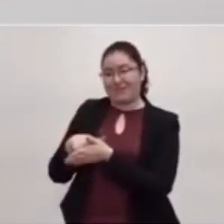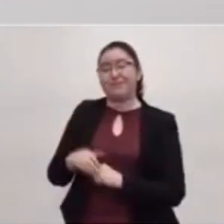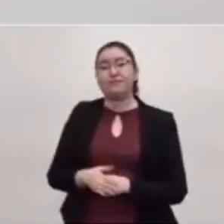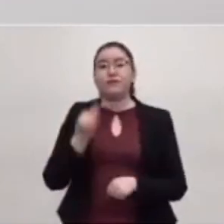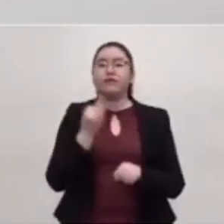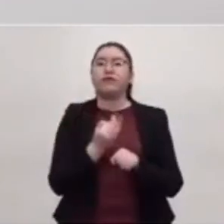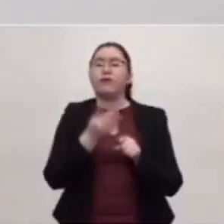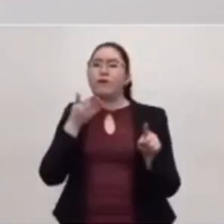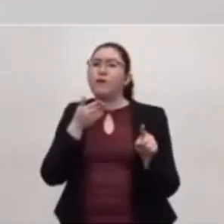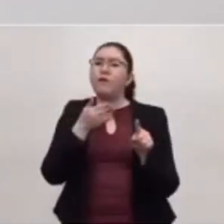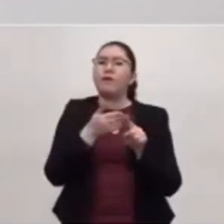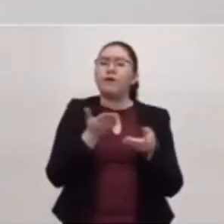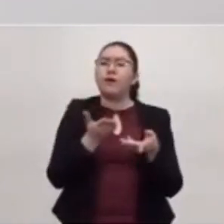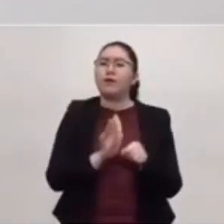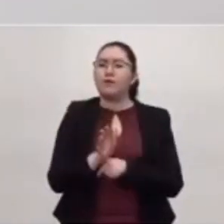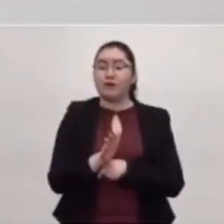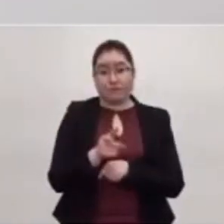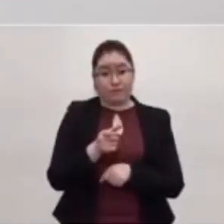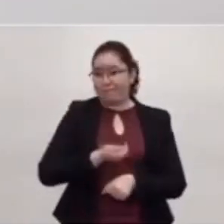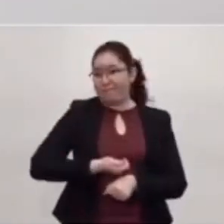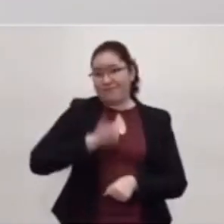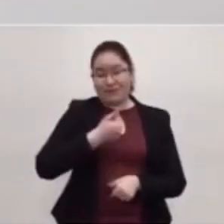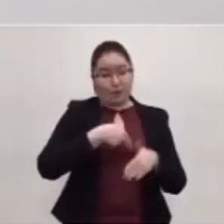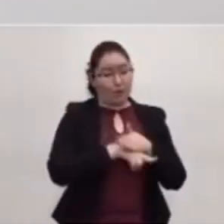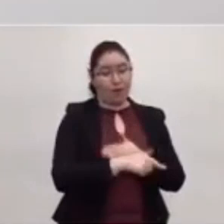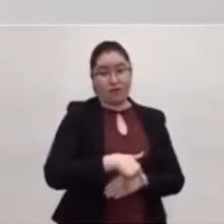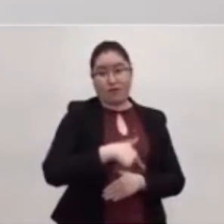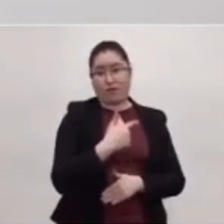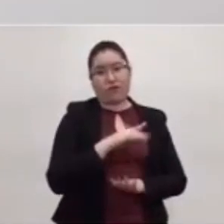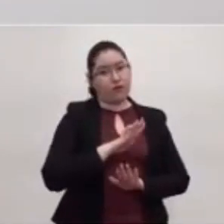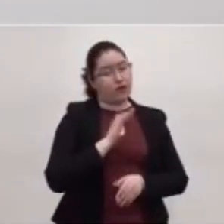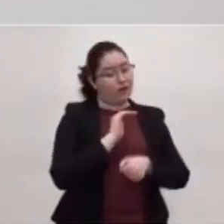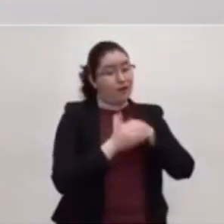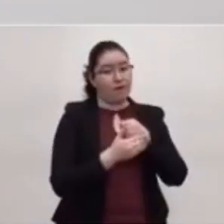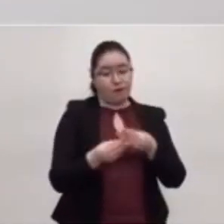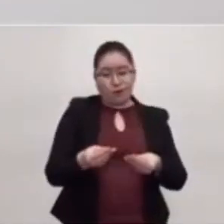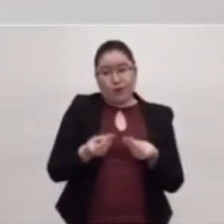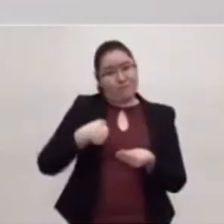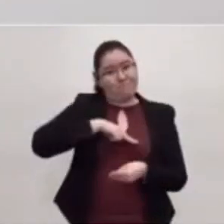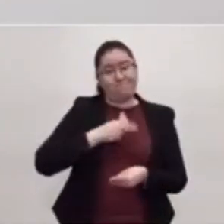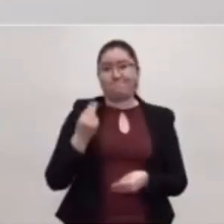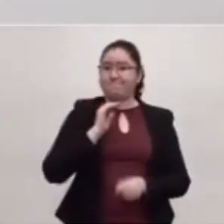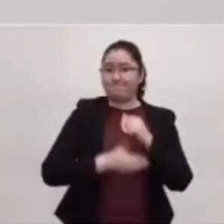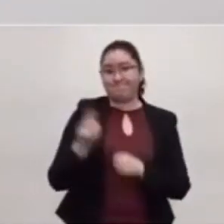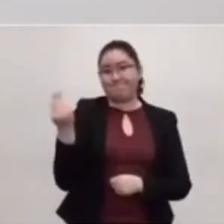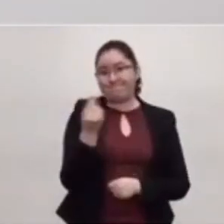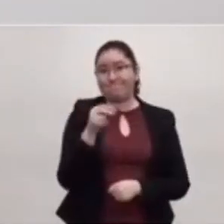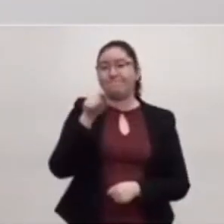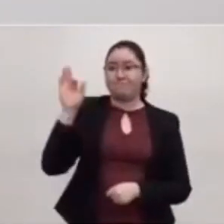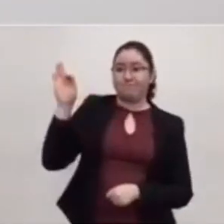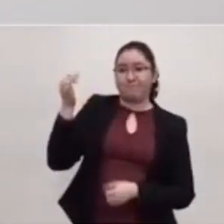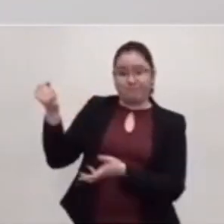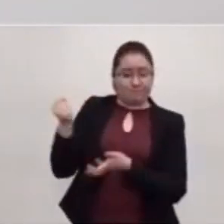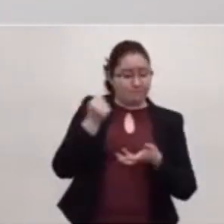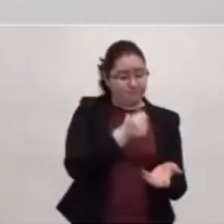este gobierno? Más que, primero, terminar la línea 12, que fue la que recibimos y que necesariamente la tenemos que terminar, y ahí hay apoyo de recursos